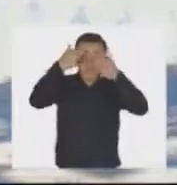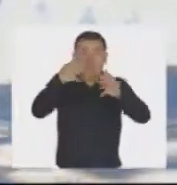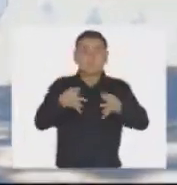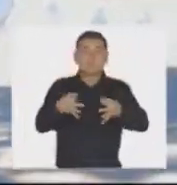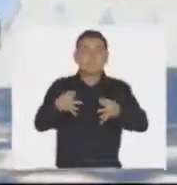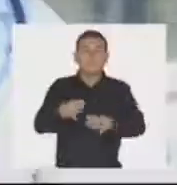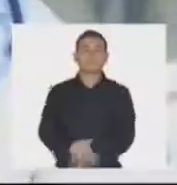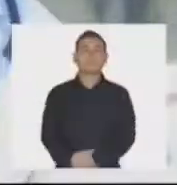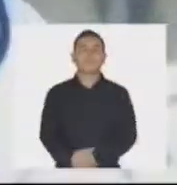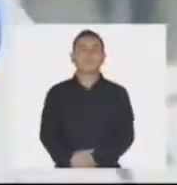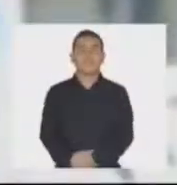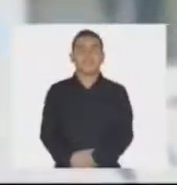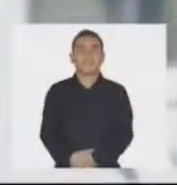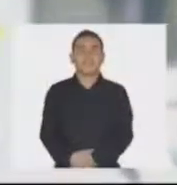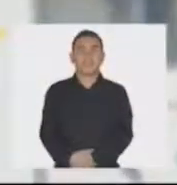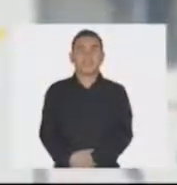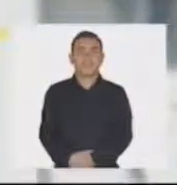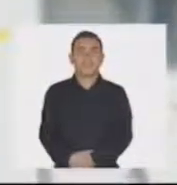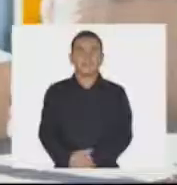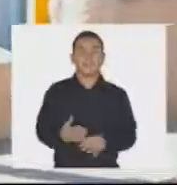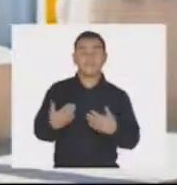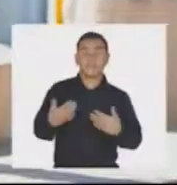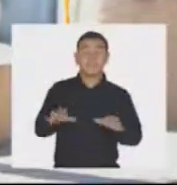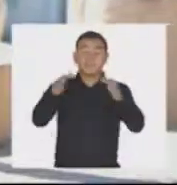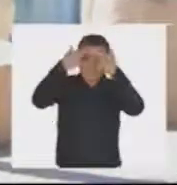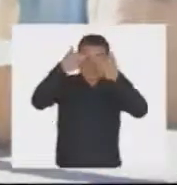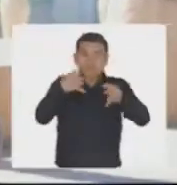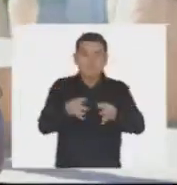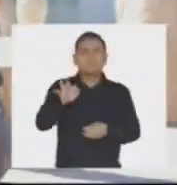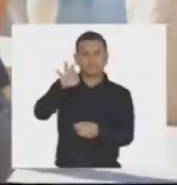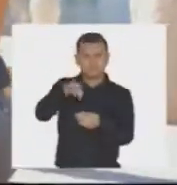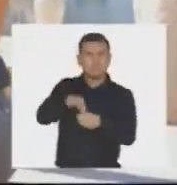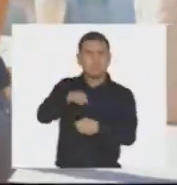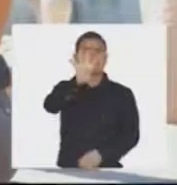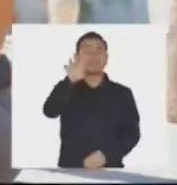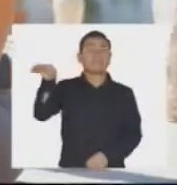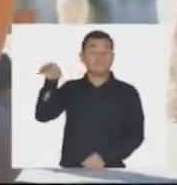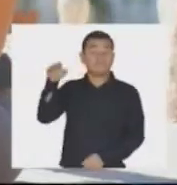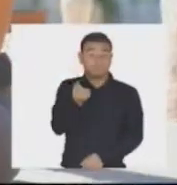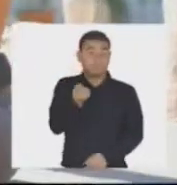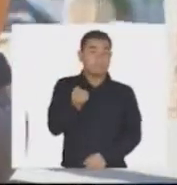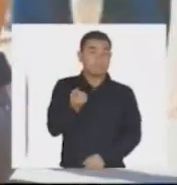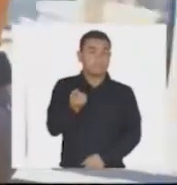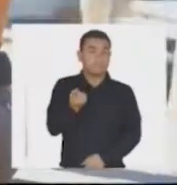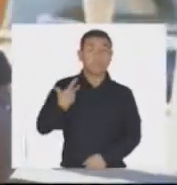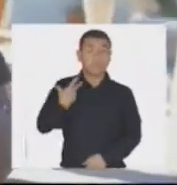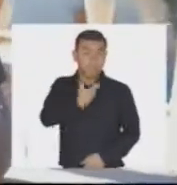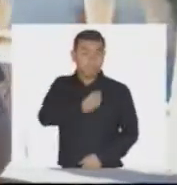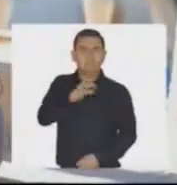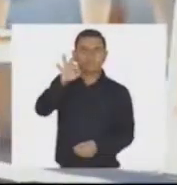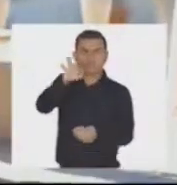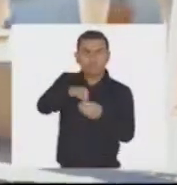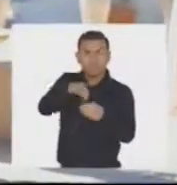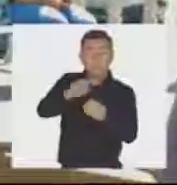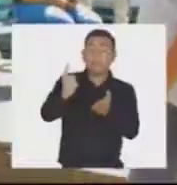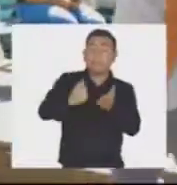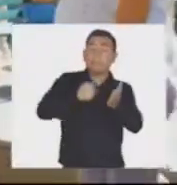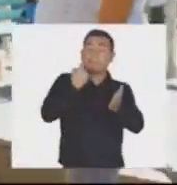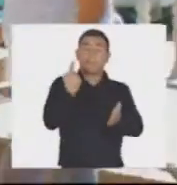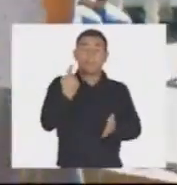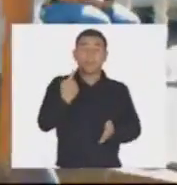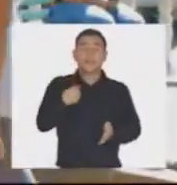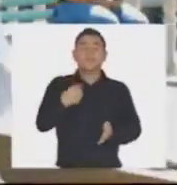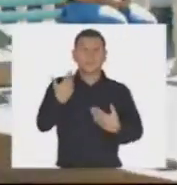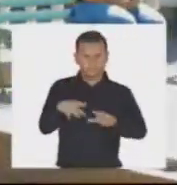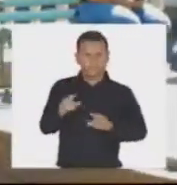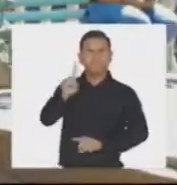Ya decidí votar este 4 de marzo. Nosotros votaremos por primera vez. Y ya consultamos dónde votar. Tú